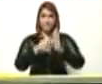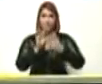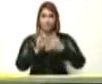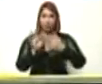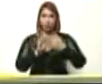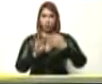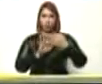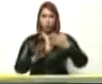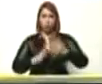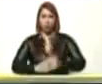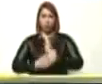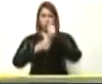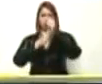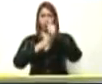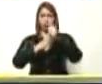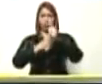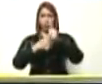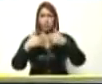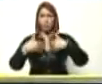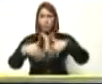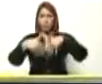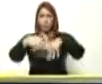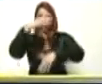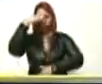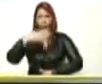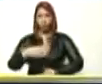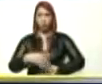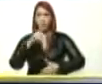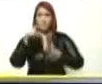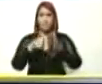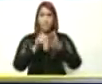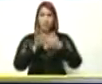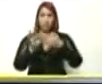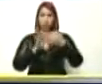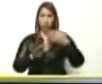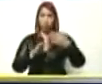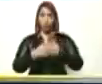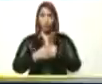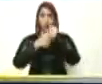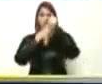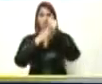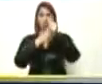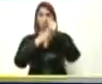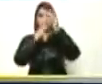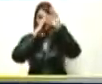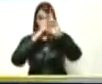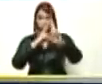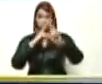de liderazgo, los milicianos y milicianas, mil funciones de liderazgo cumplen,